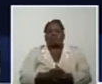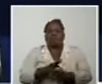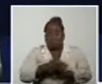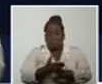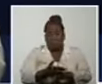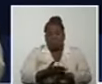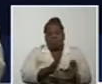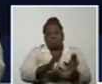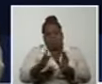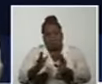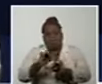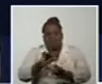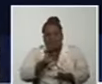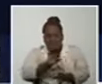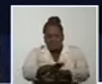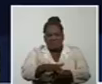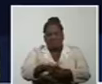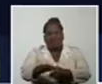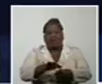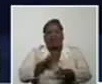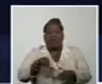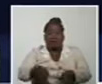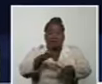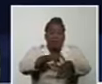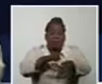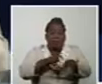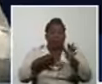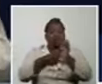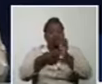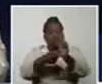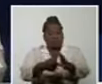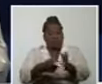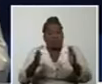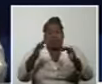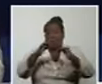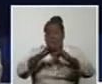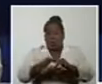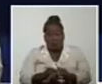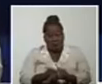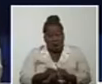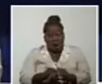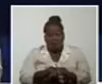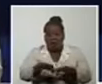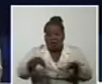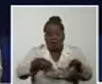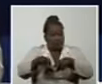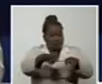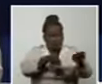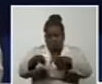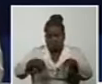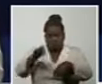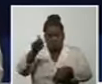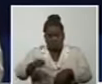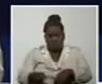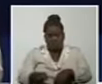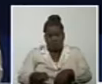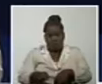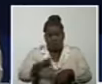estamos recomendando que no haya concentraciones de personas, movimiento de personas, en estos casos serían